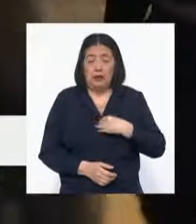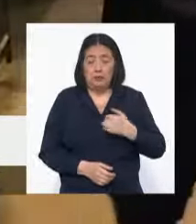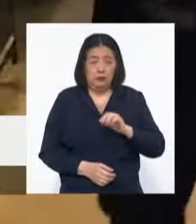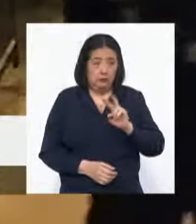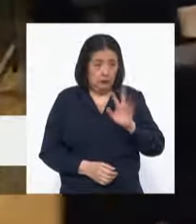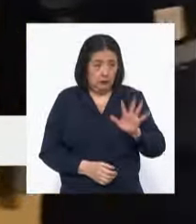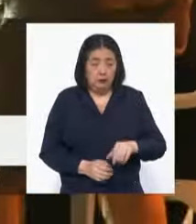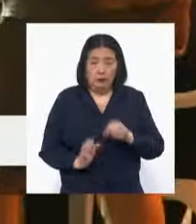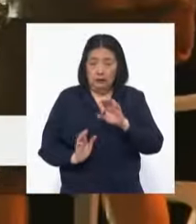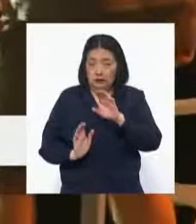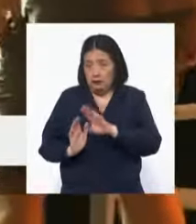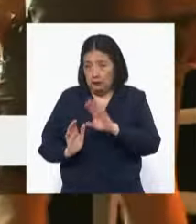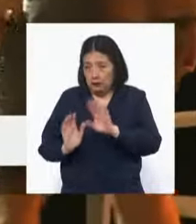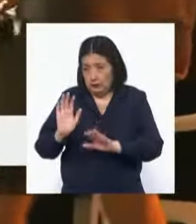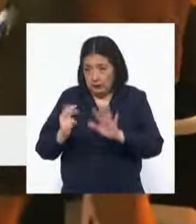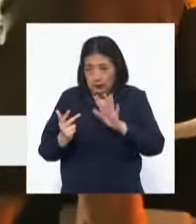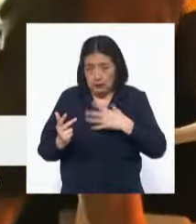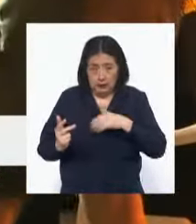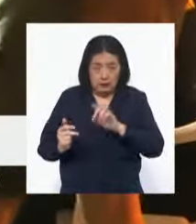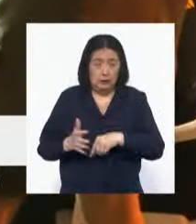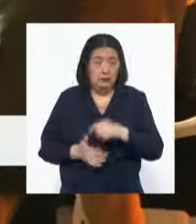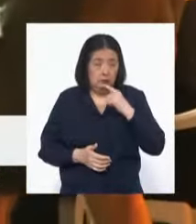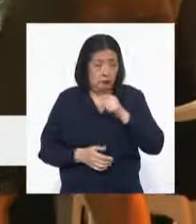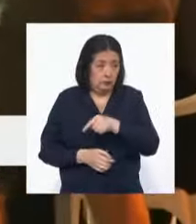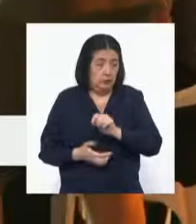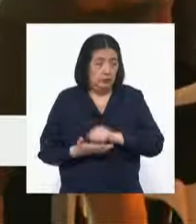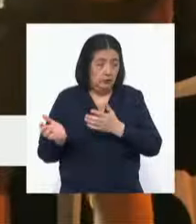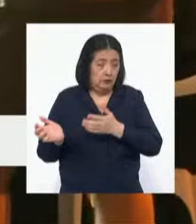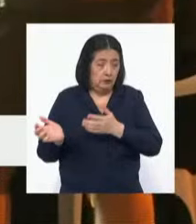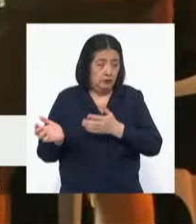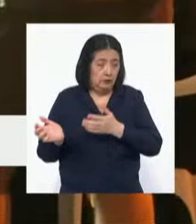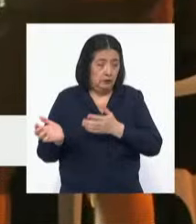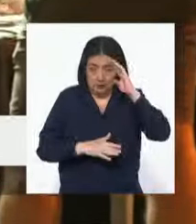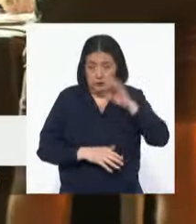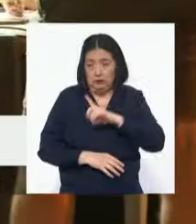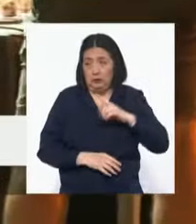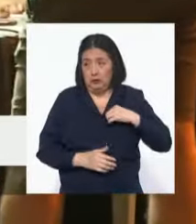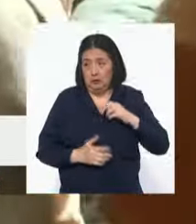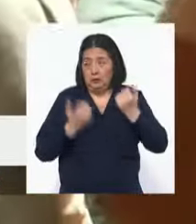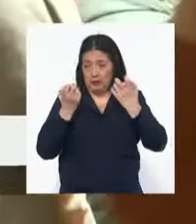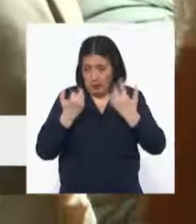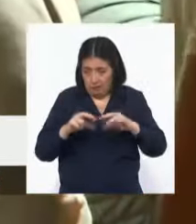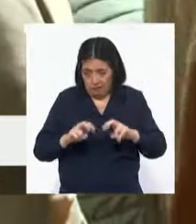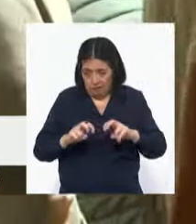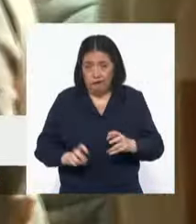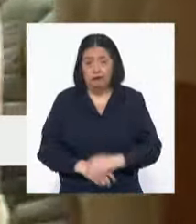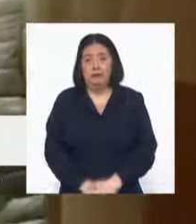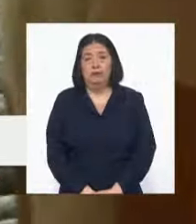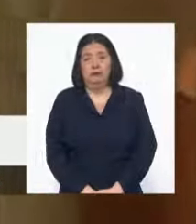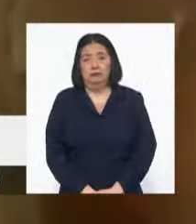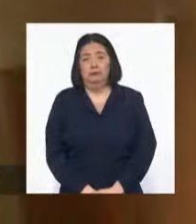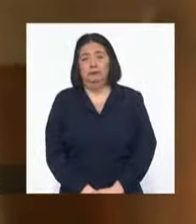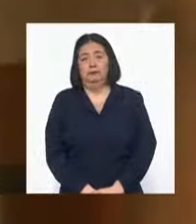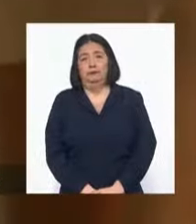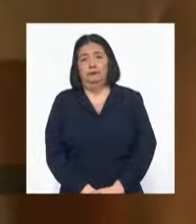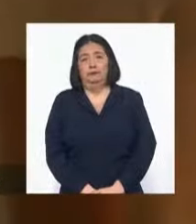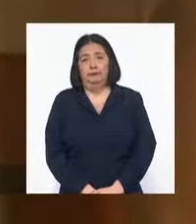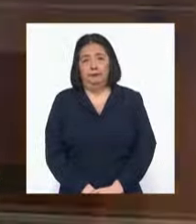de 17 años, fueron trasladados al de Pincri de Los Olivos, que ya investiga el caso.